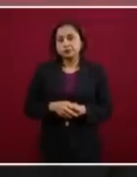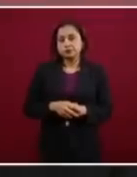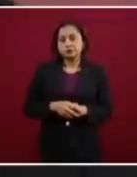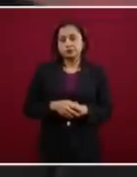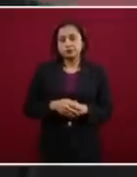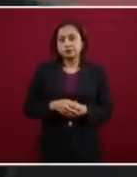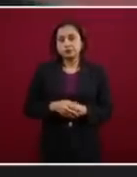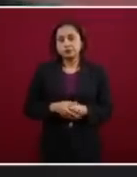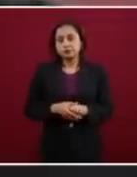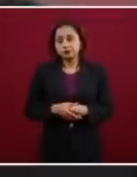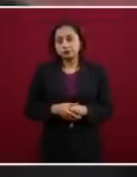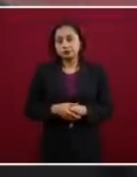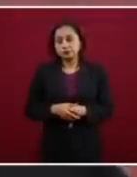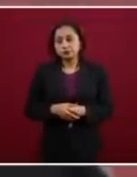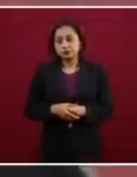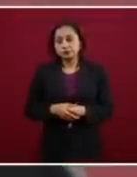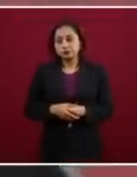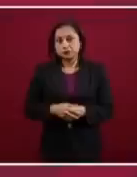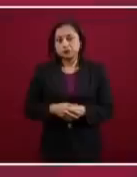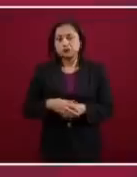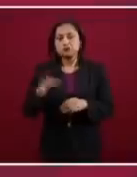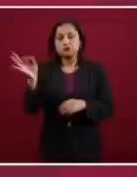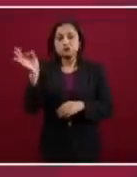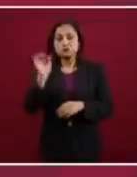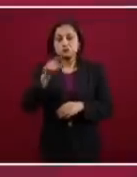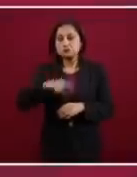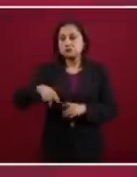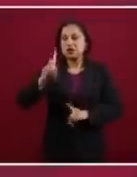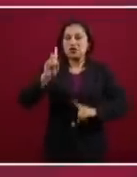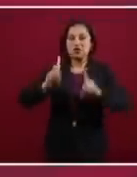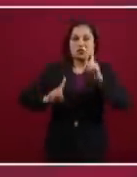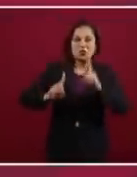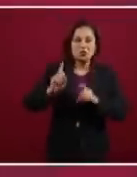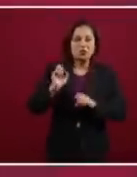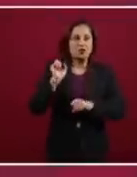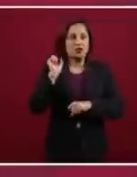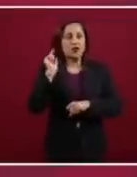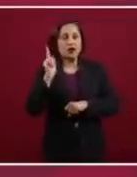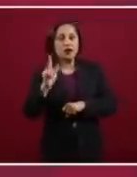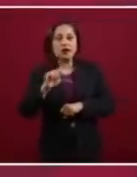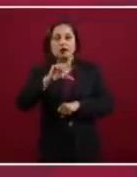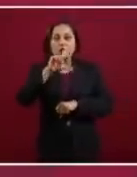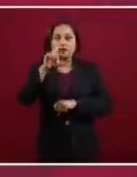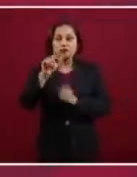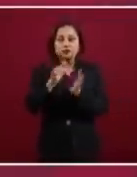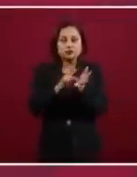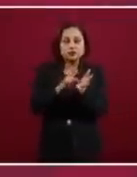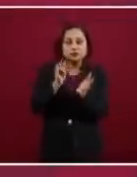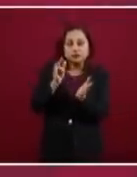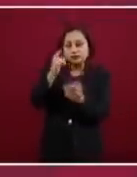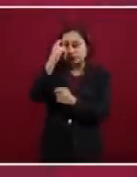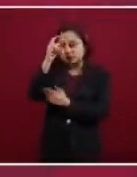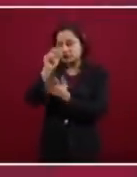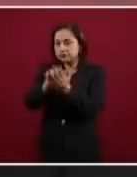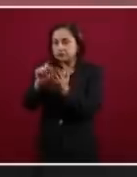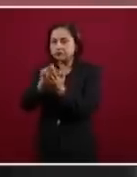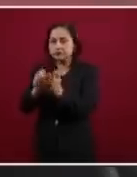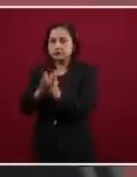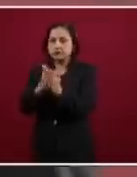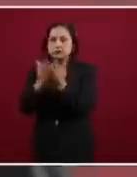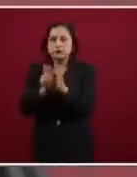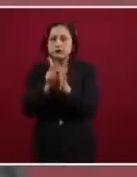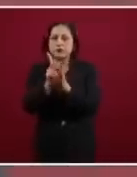y si sale la serie de fin este que echen a andar